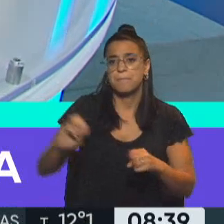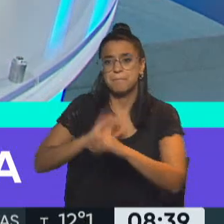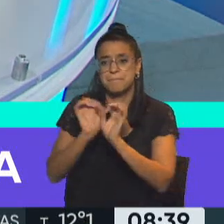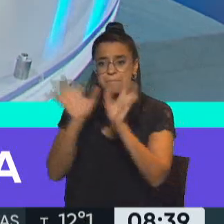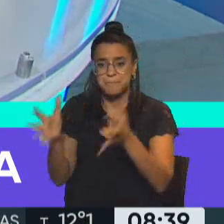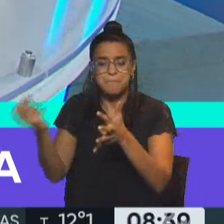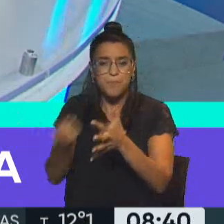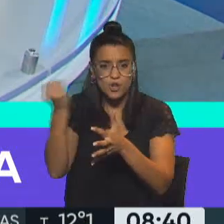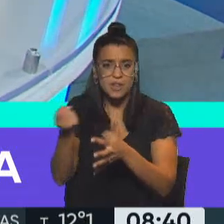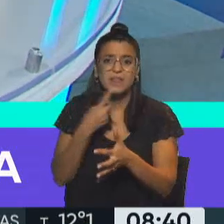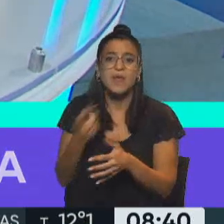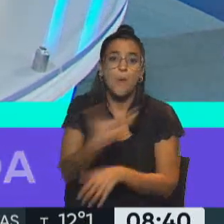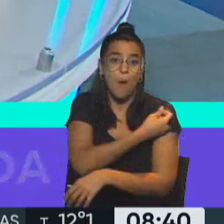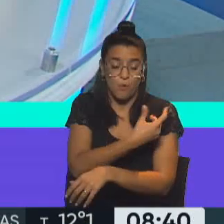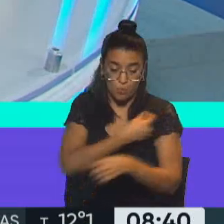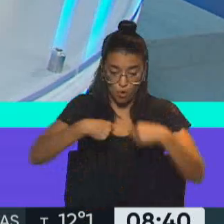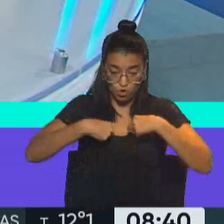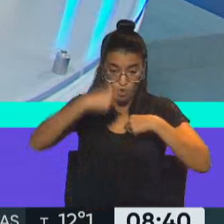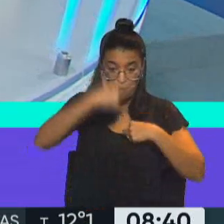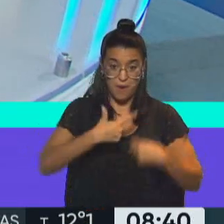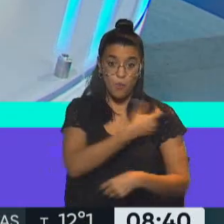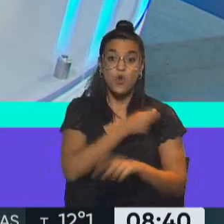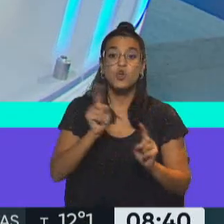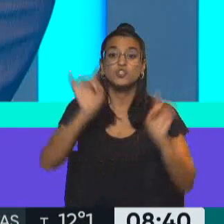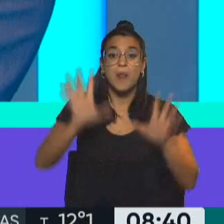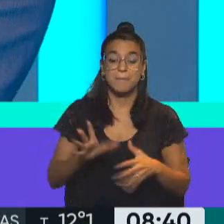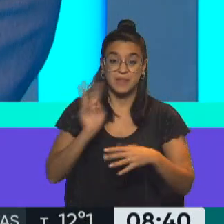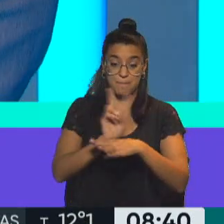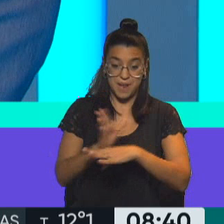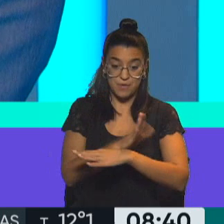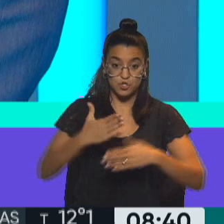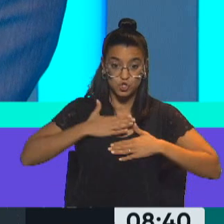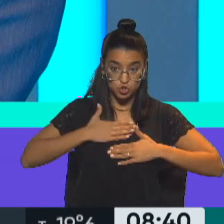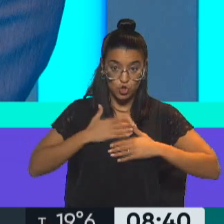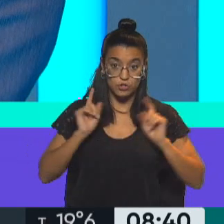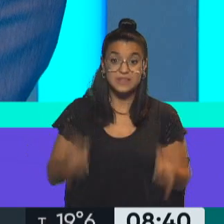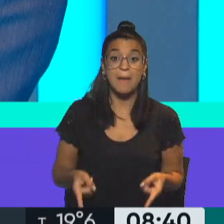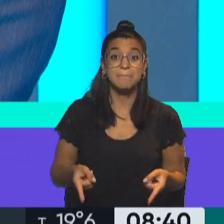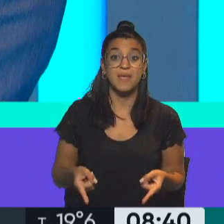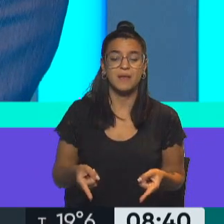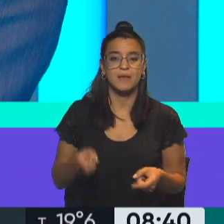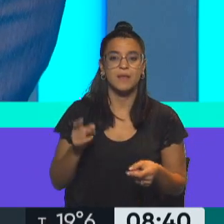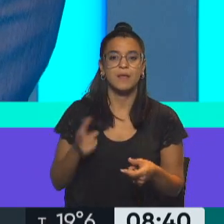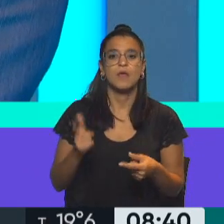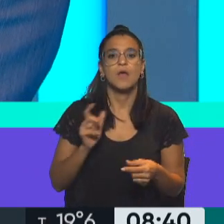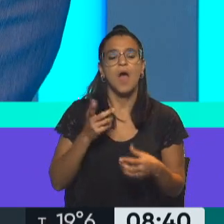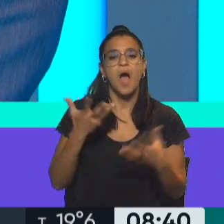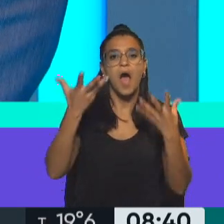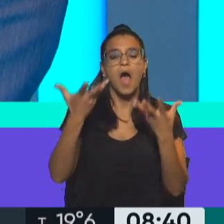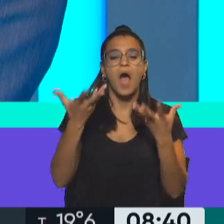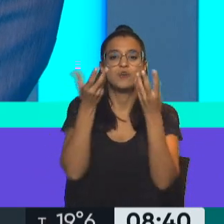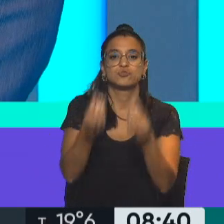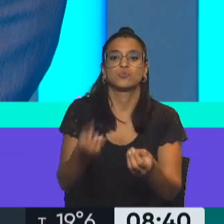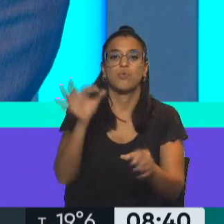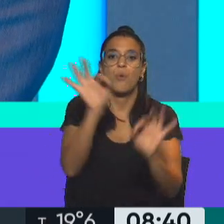importante que se entienda que es vacunándose uno no solamente se previene uno por supuesto sino también contribuye a bajar la carga